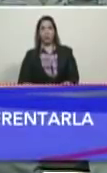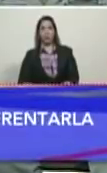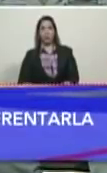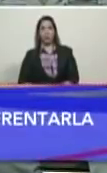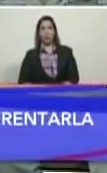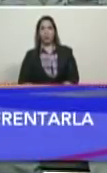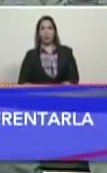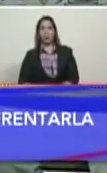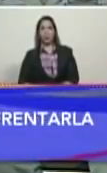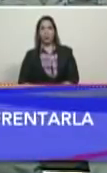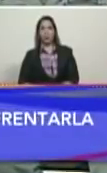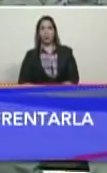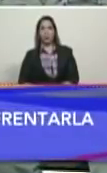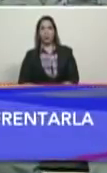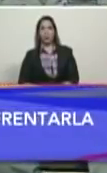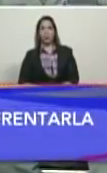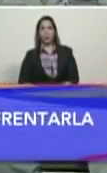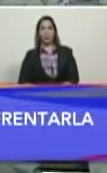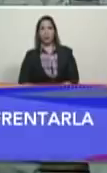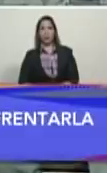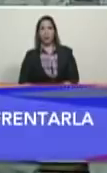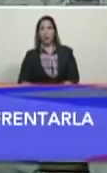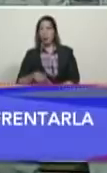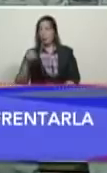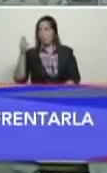aplicó la primera escala del protocolo